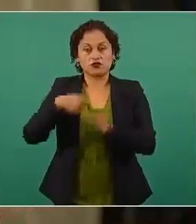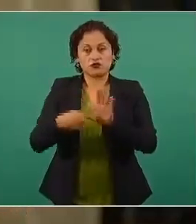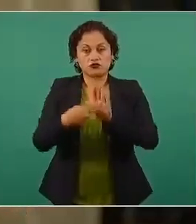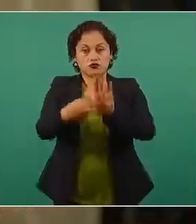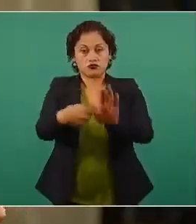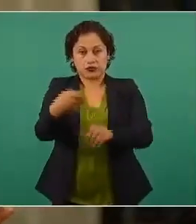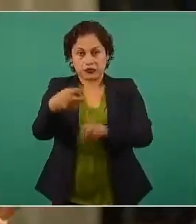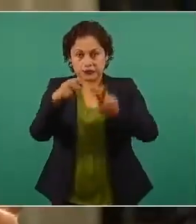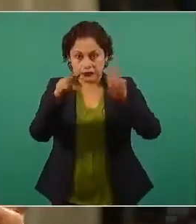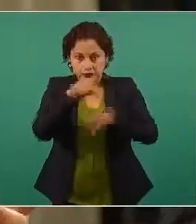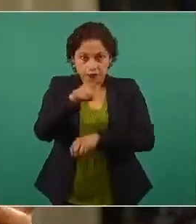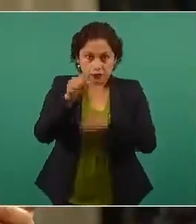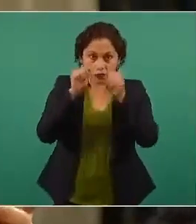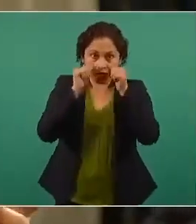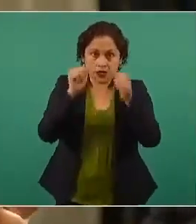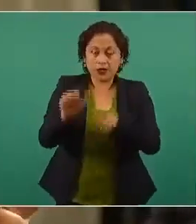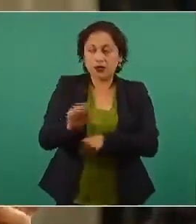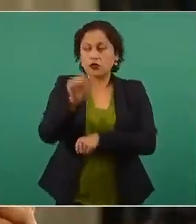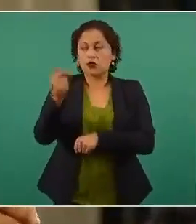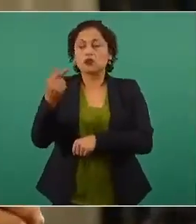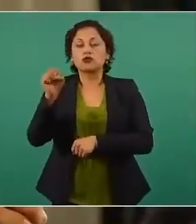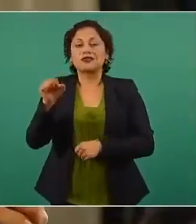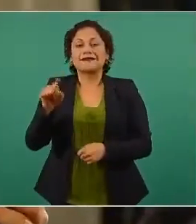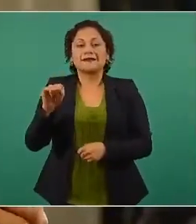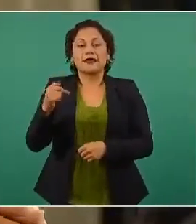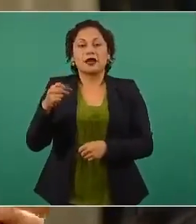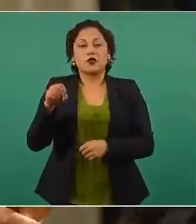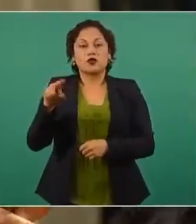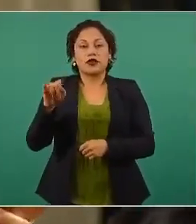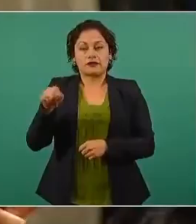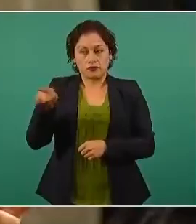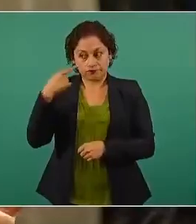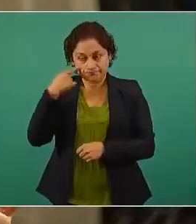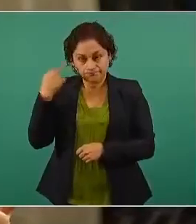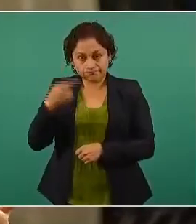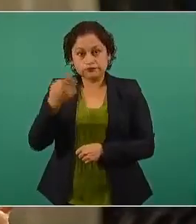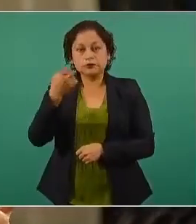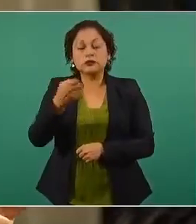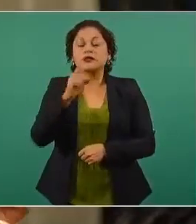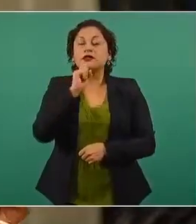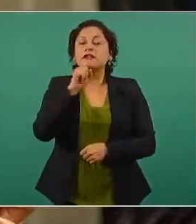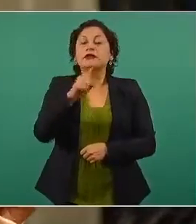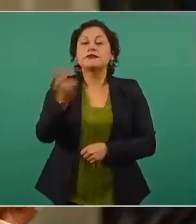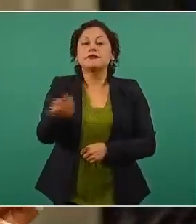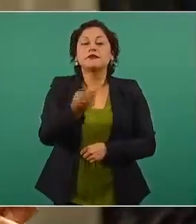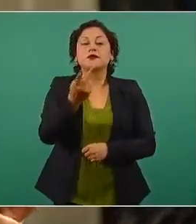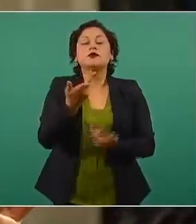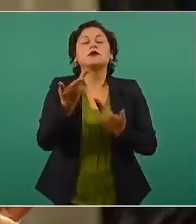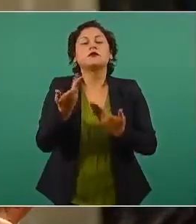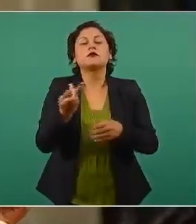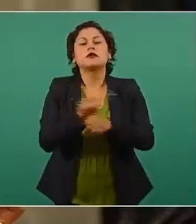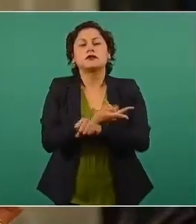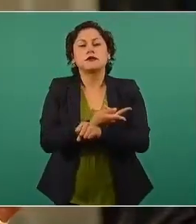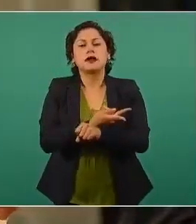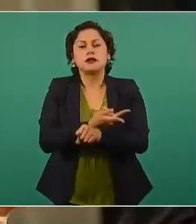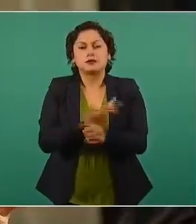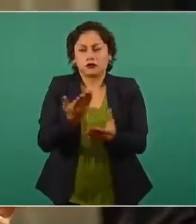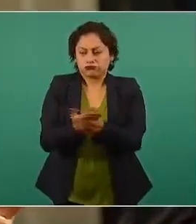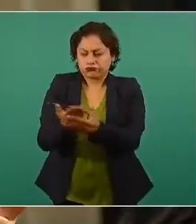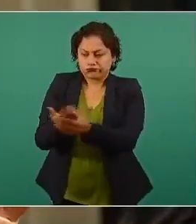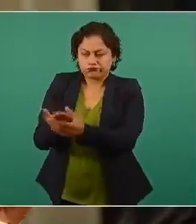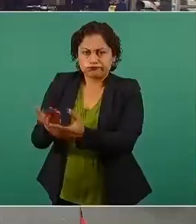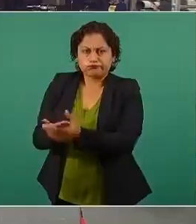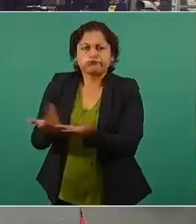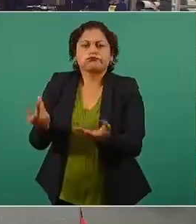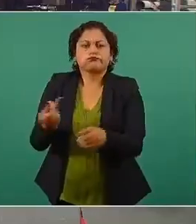del doctor Santiago Nieto. Y asimismo preguntamos cuál es el estatus actual de los expedientes, señor presidente. Pues se